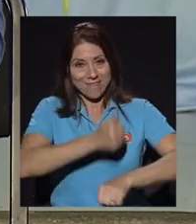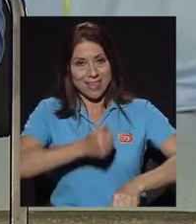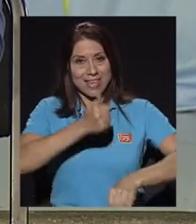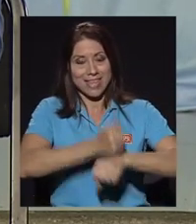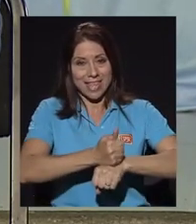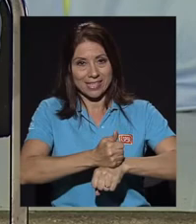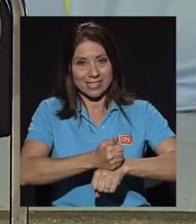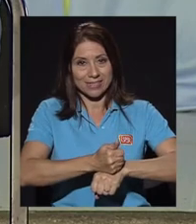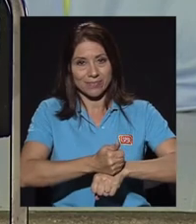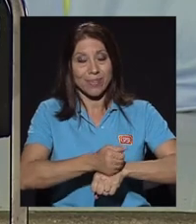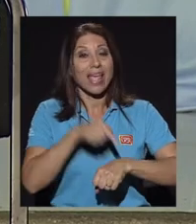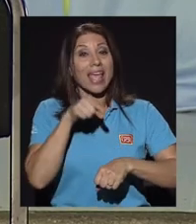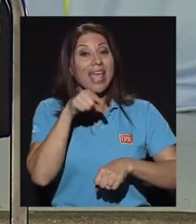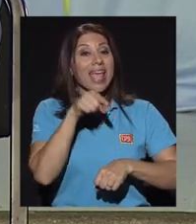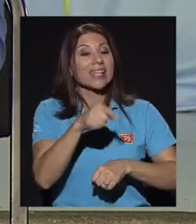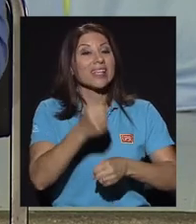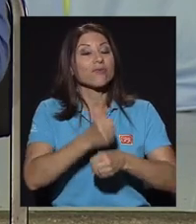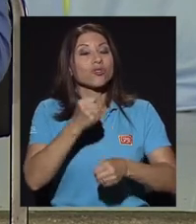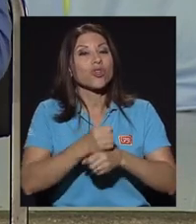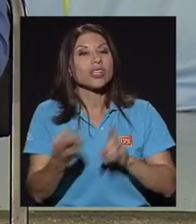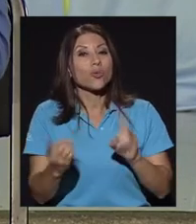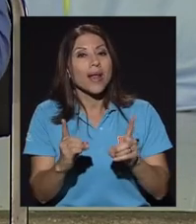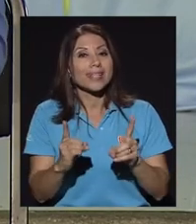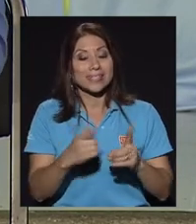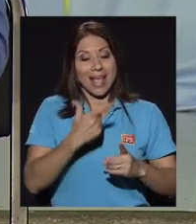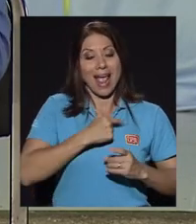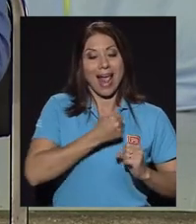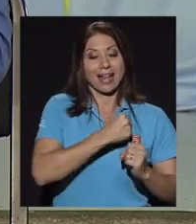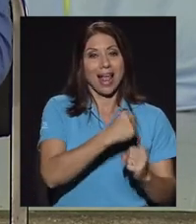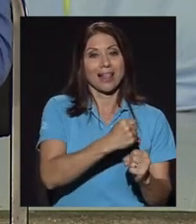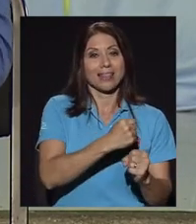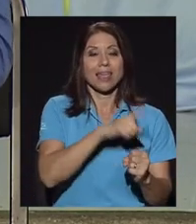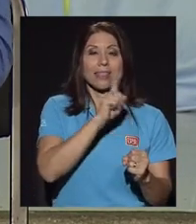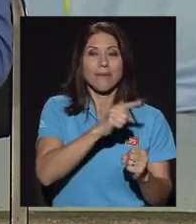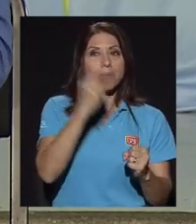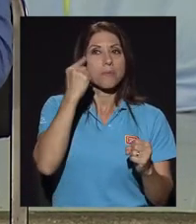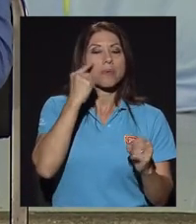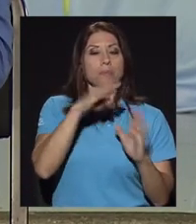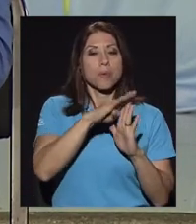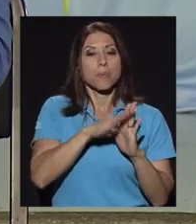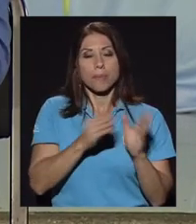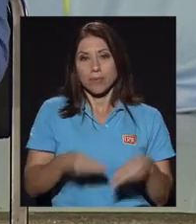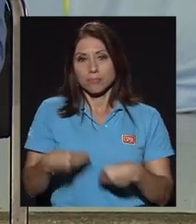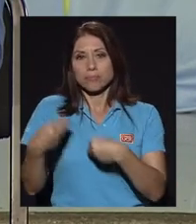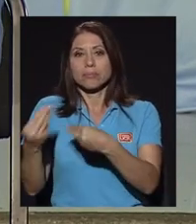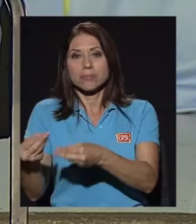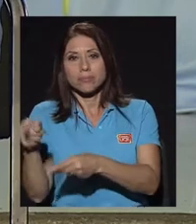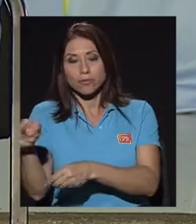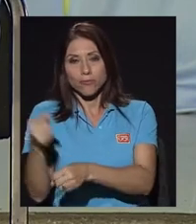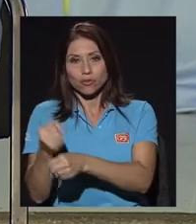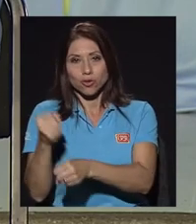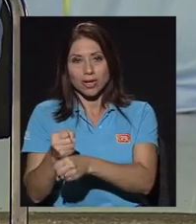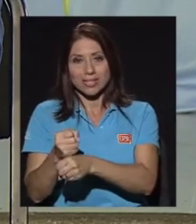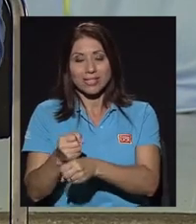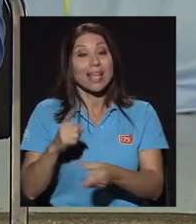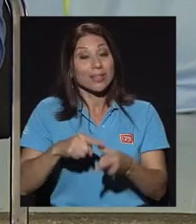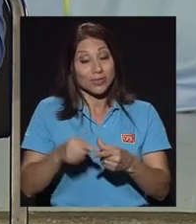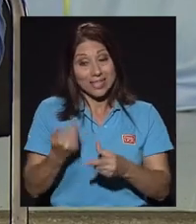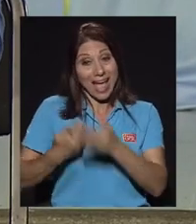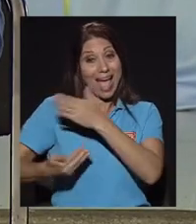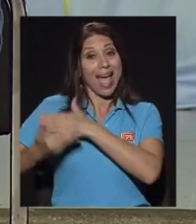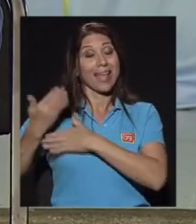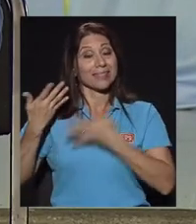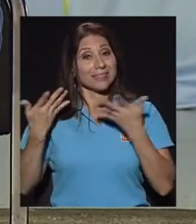asuma la alcaldía le delegue. En ese sentido, en diferentes municipalidades se han presentado conflictos por la elección